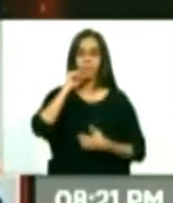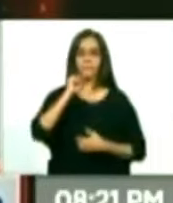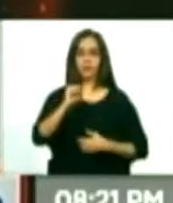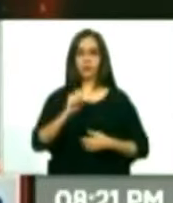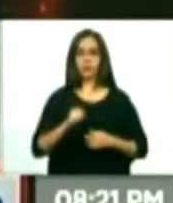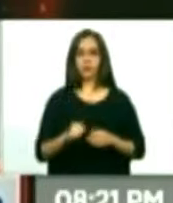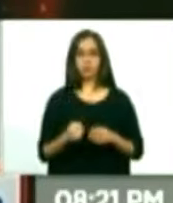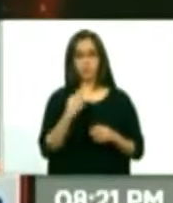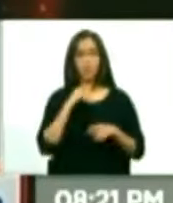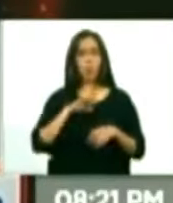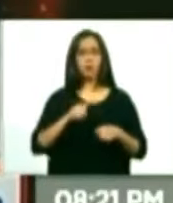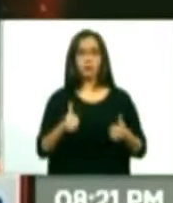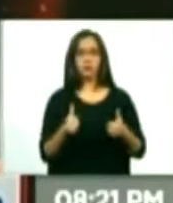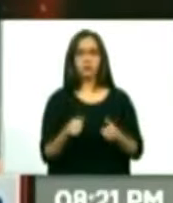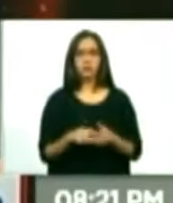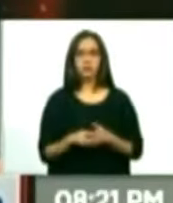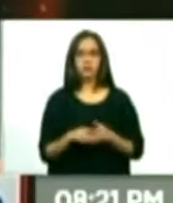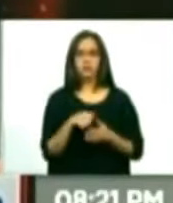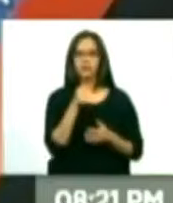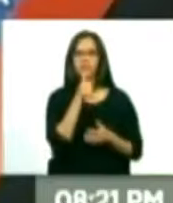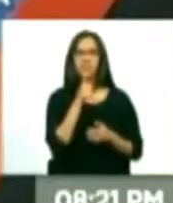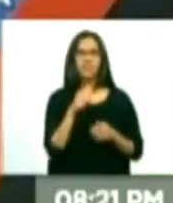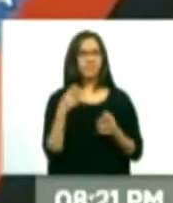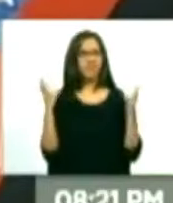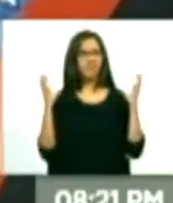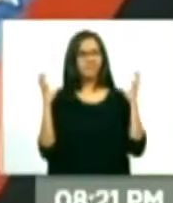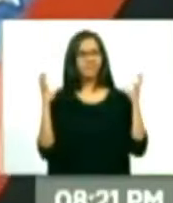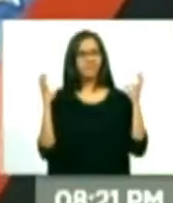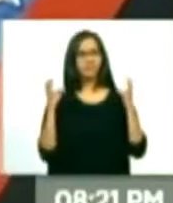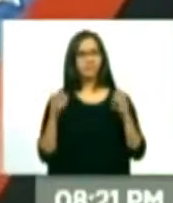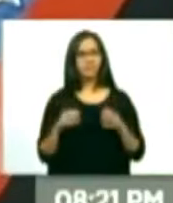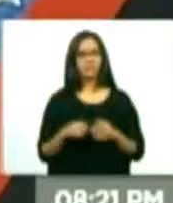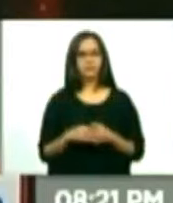le dijo: está bien, ¿quién está, tiene esa bulla por ahí, vale?